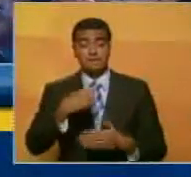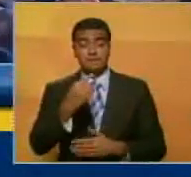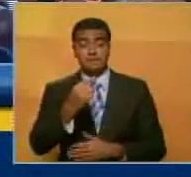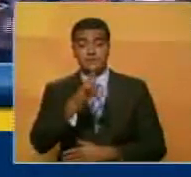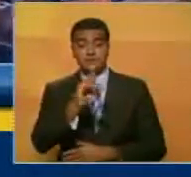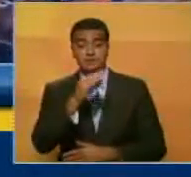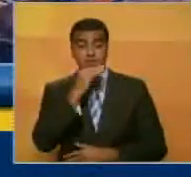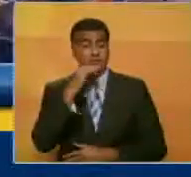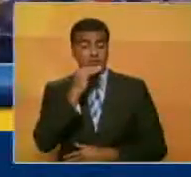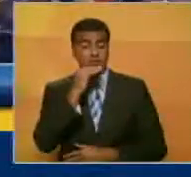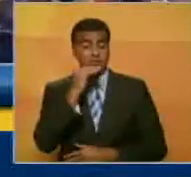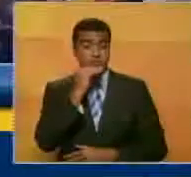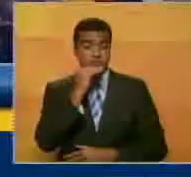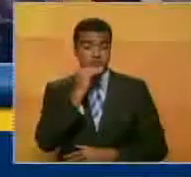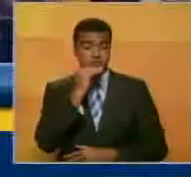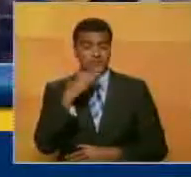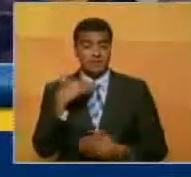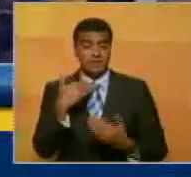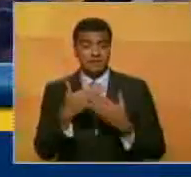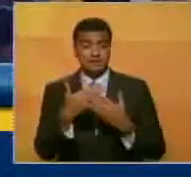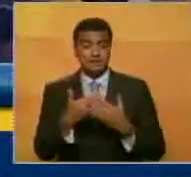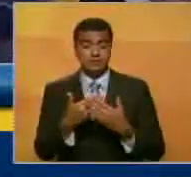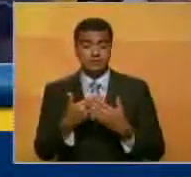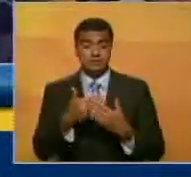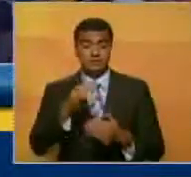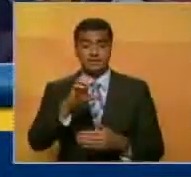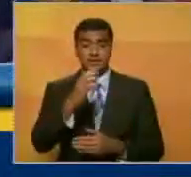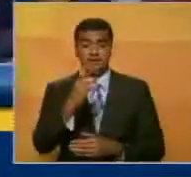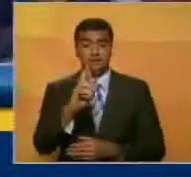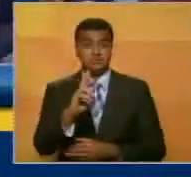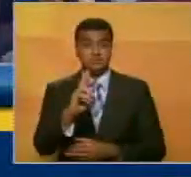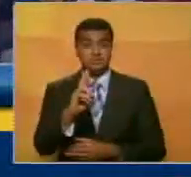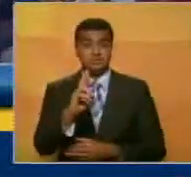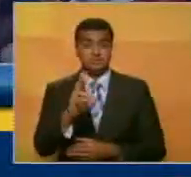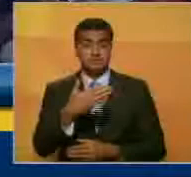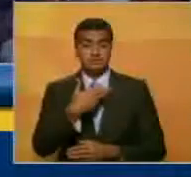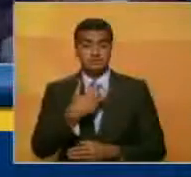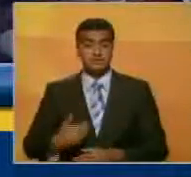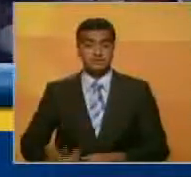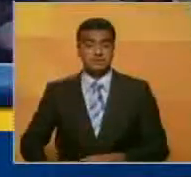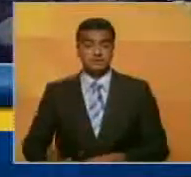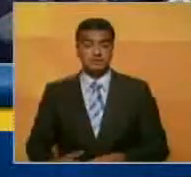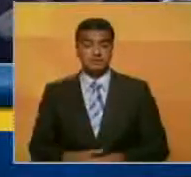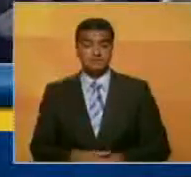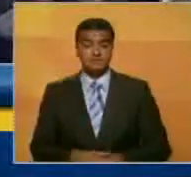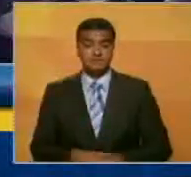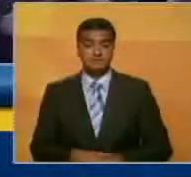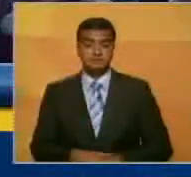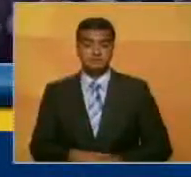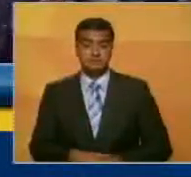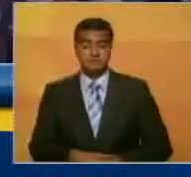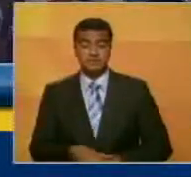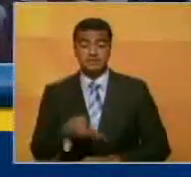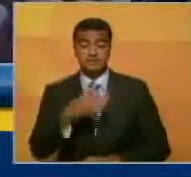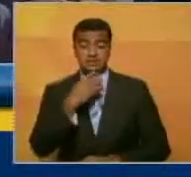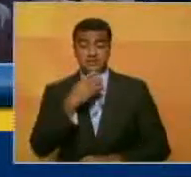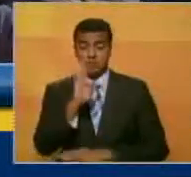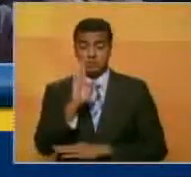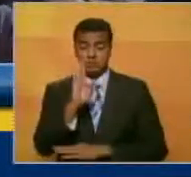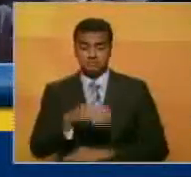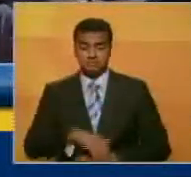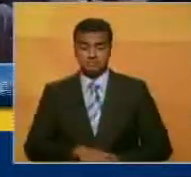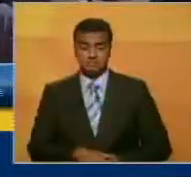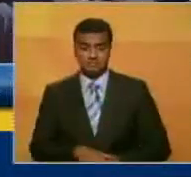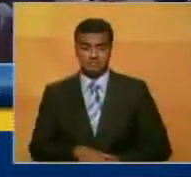próximo 7 de octubre, hasta lograr que Enrique Capriles sea presidente de la República. El